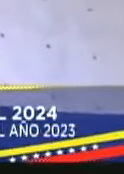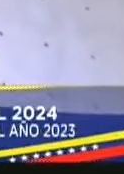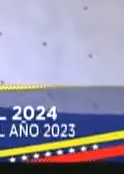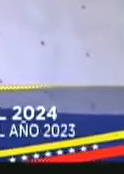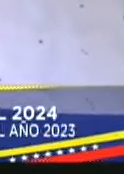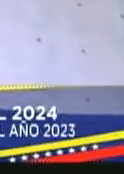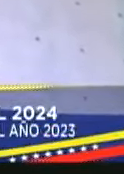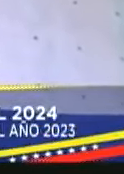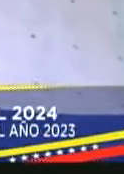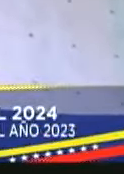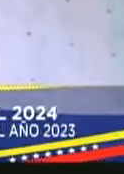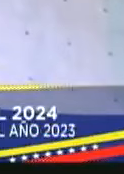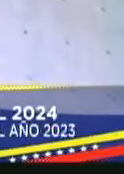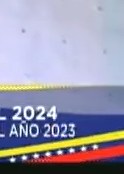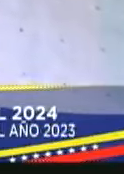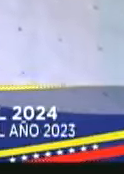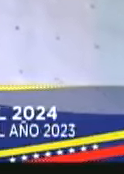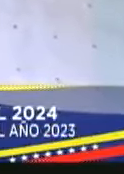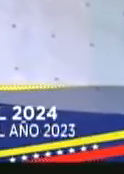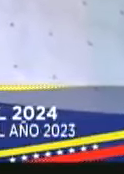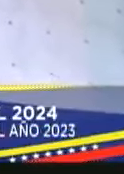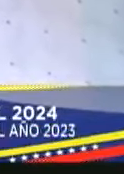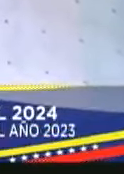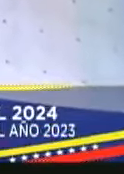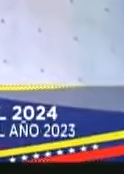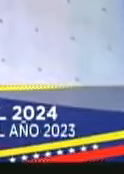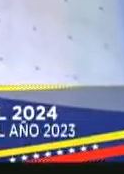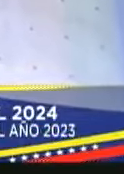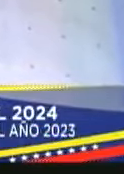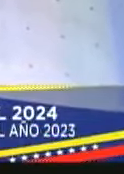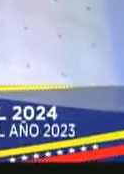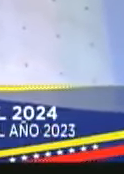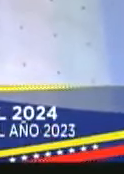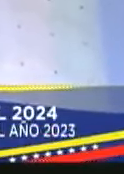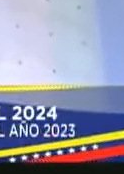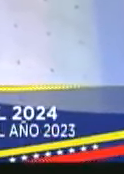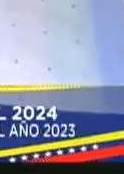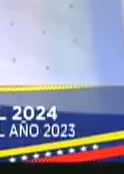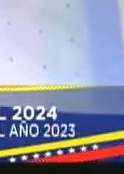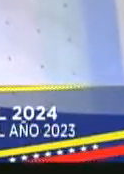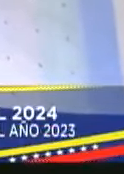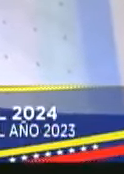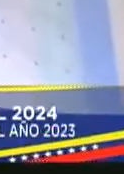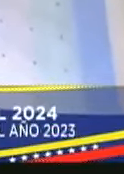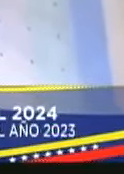y seguridad, activando los tribunales de amparo en cada circuito judicial penal.